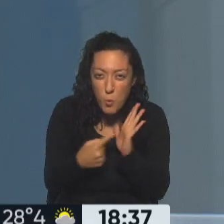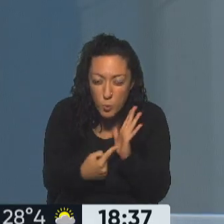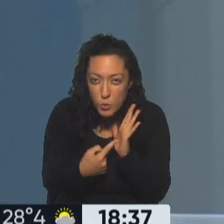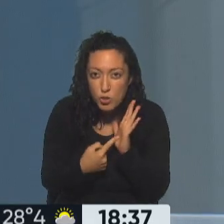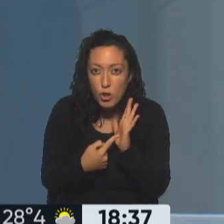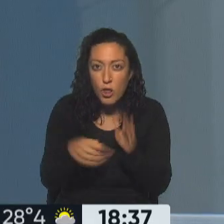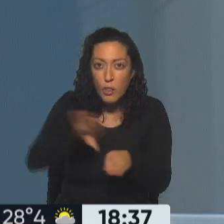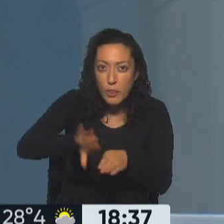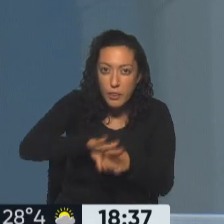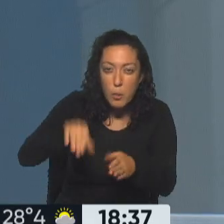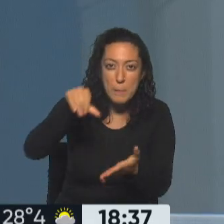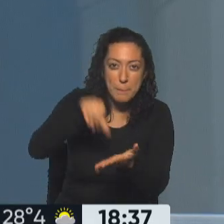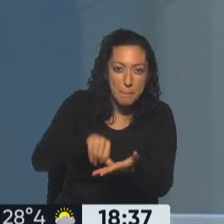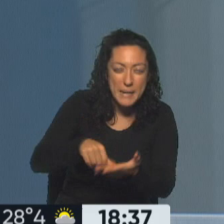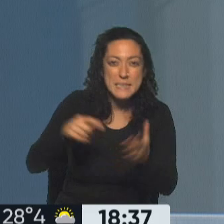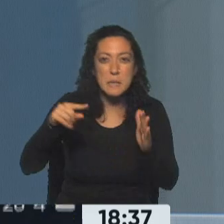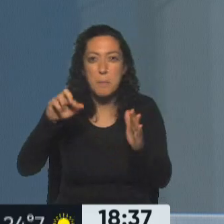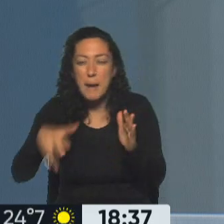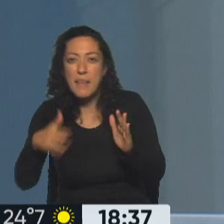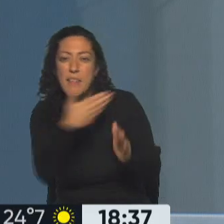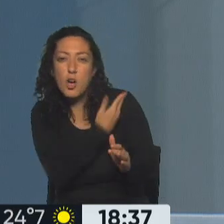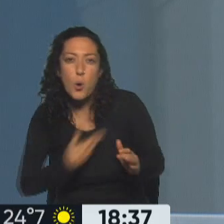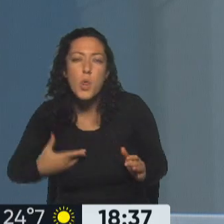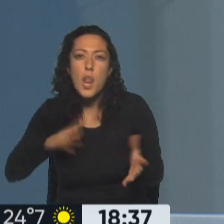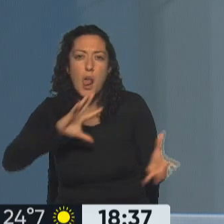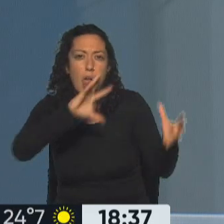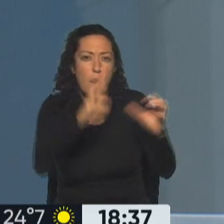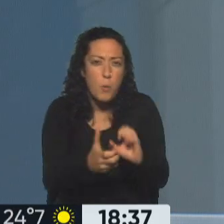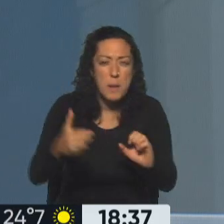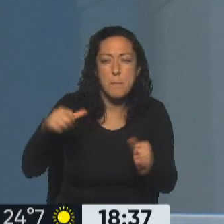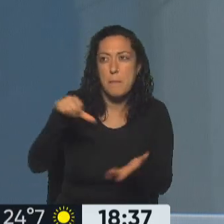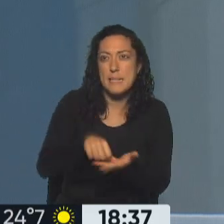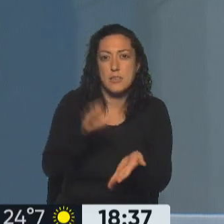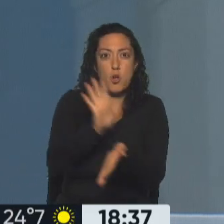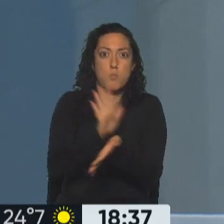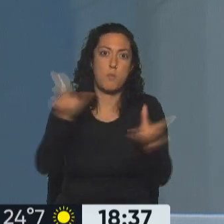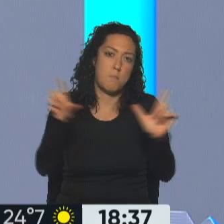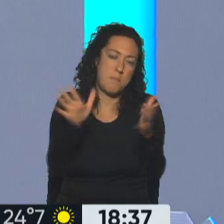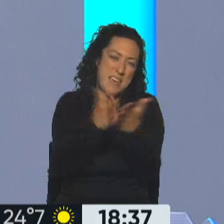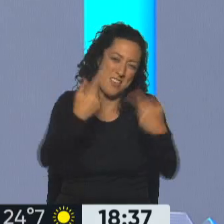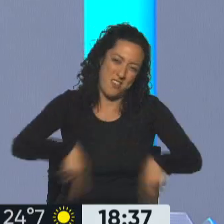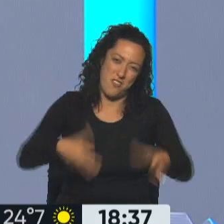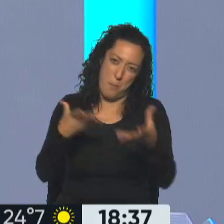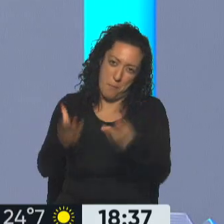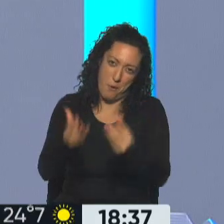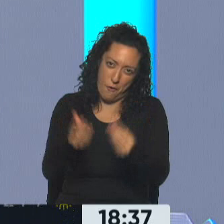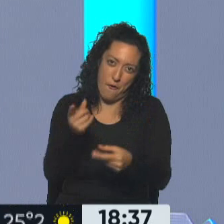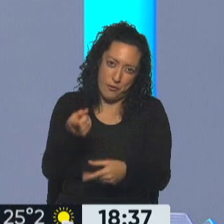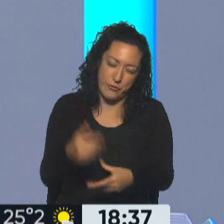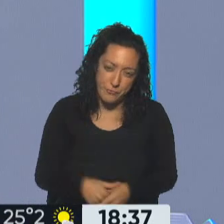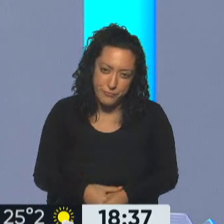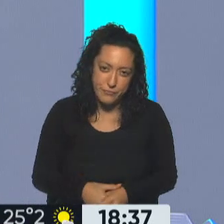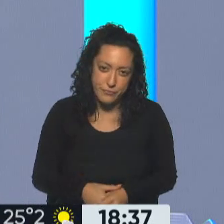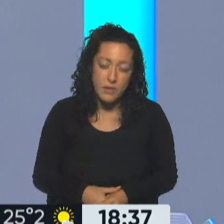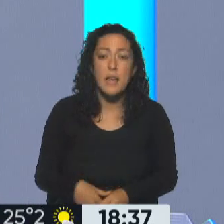de haber llevado políticas nocivas para las mayorías no fue bien acompañado mira esa esos números que vos planteás